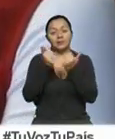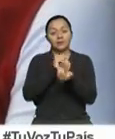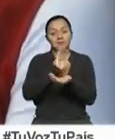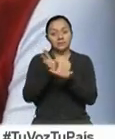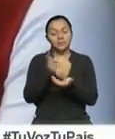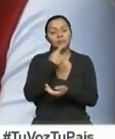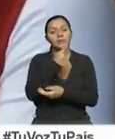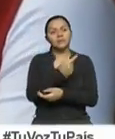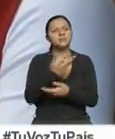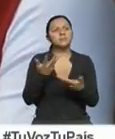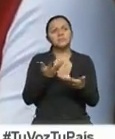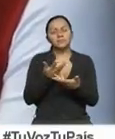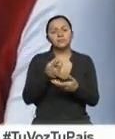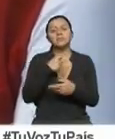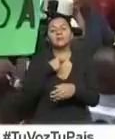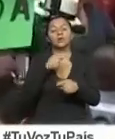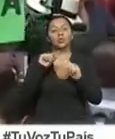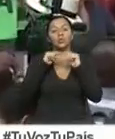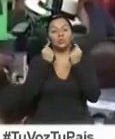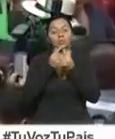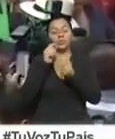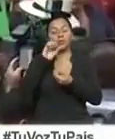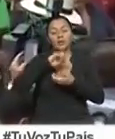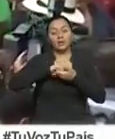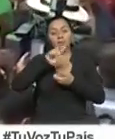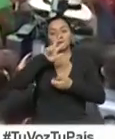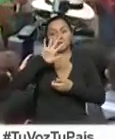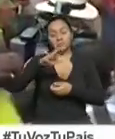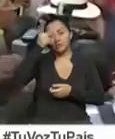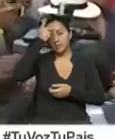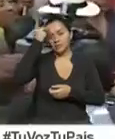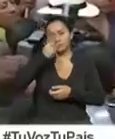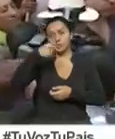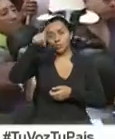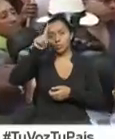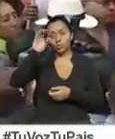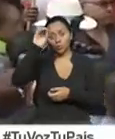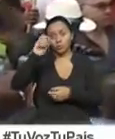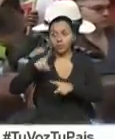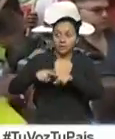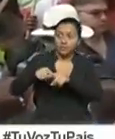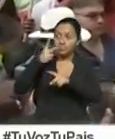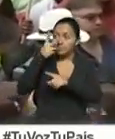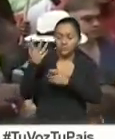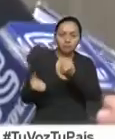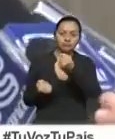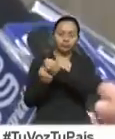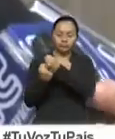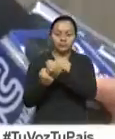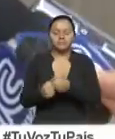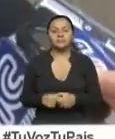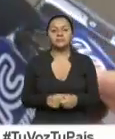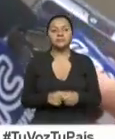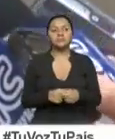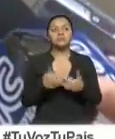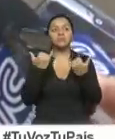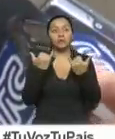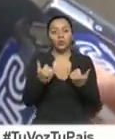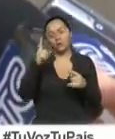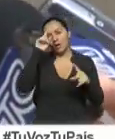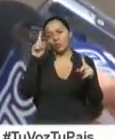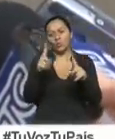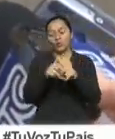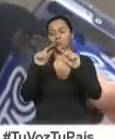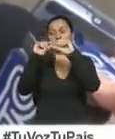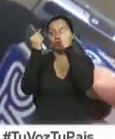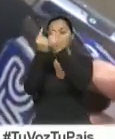que la militancia de País respalda dará la decisión que se tome este primero de octubre en la Convención de Alianza País. Esta es una época de coaliciones y